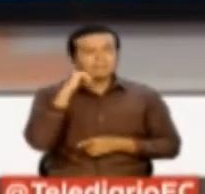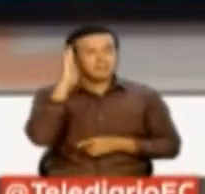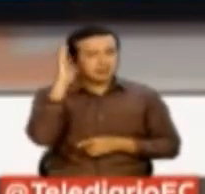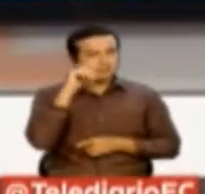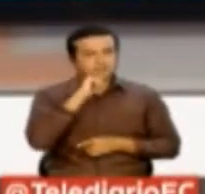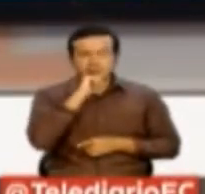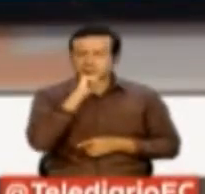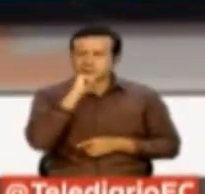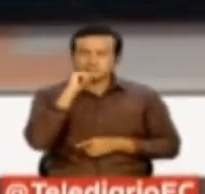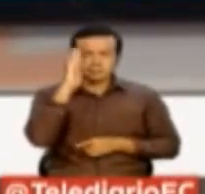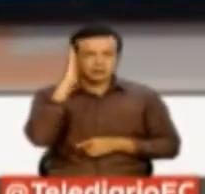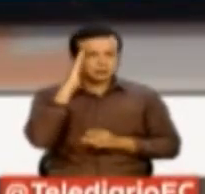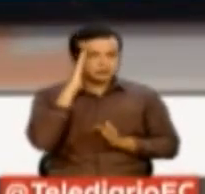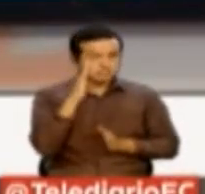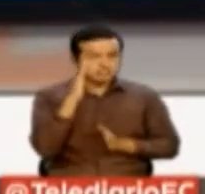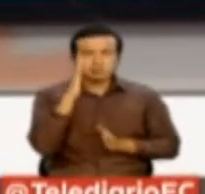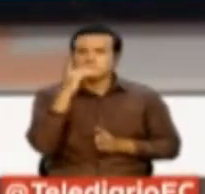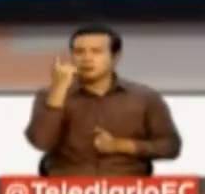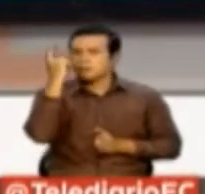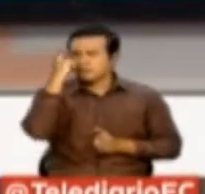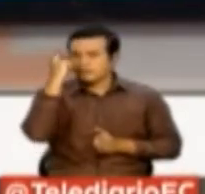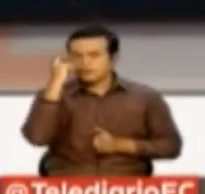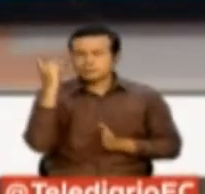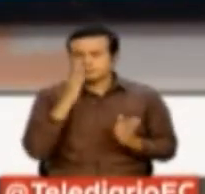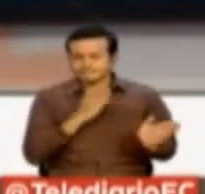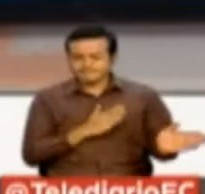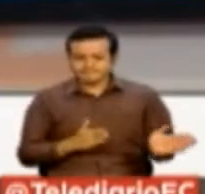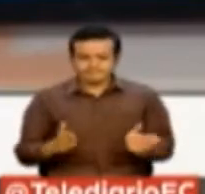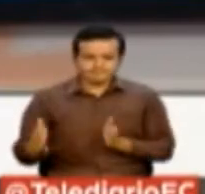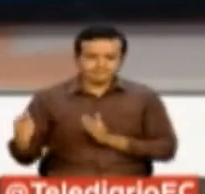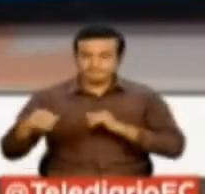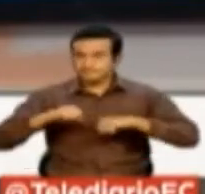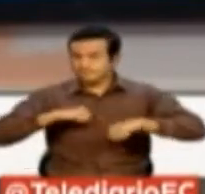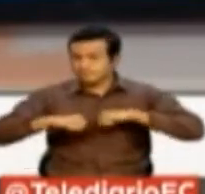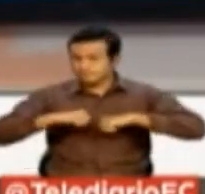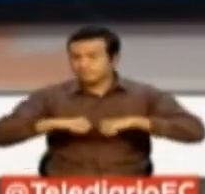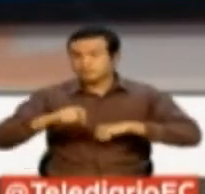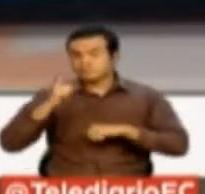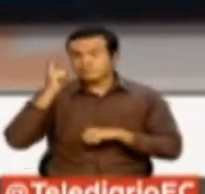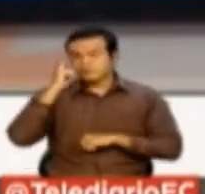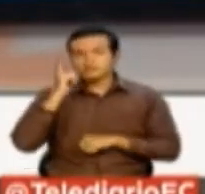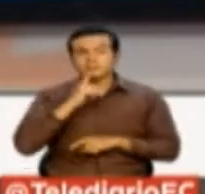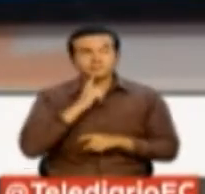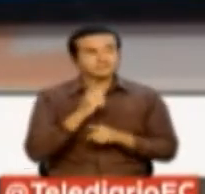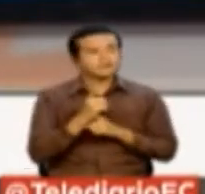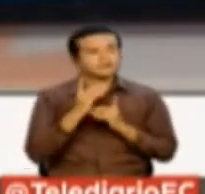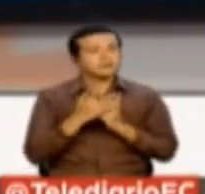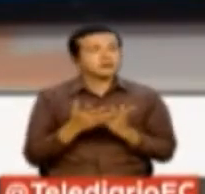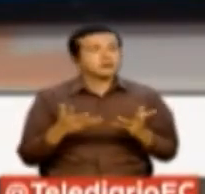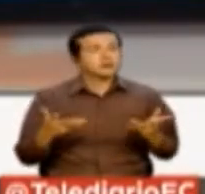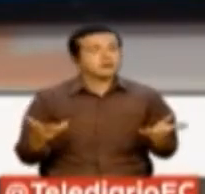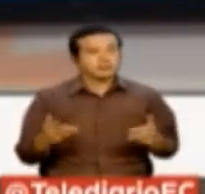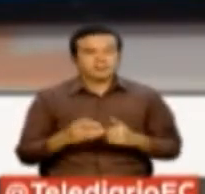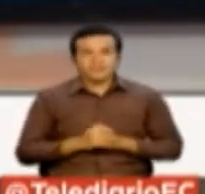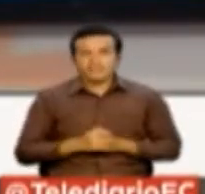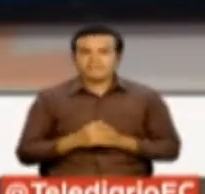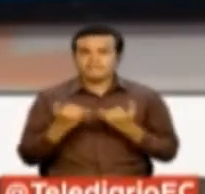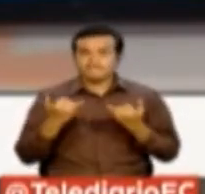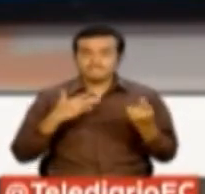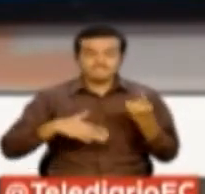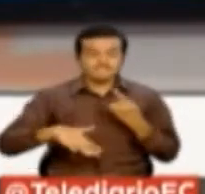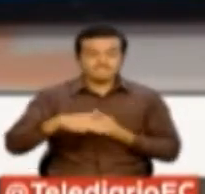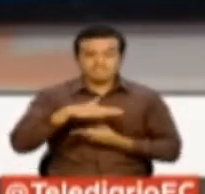porque pensemos un poco del desarrollo de la operación no esta coyuntura